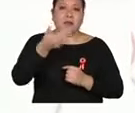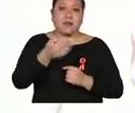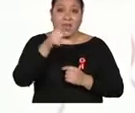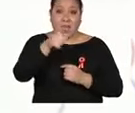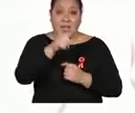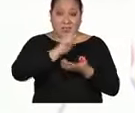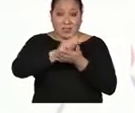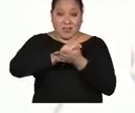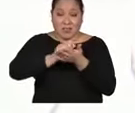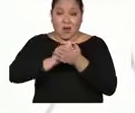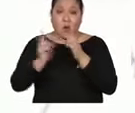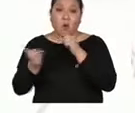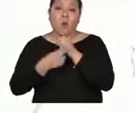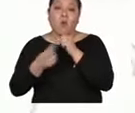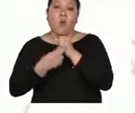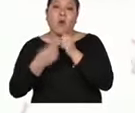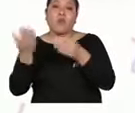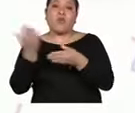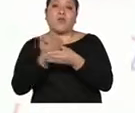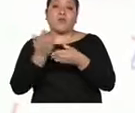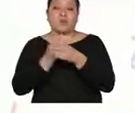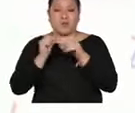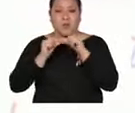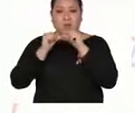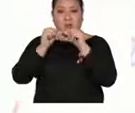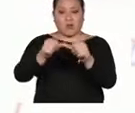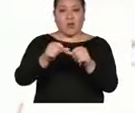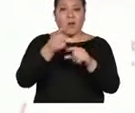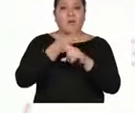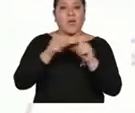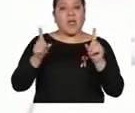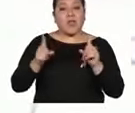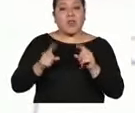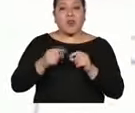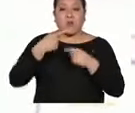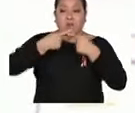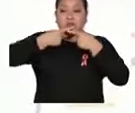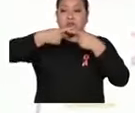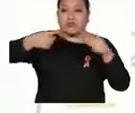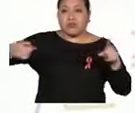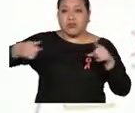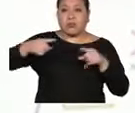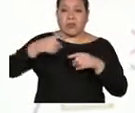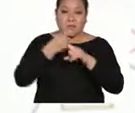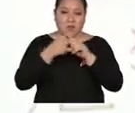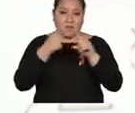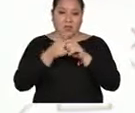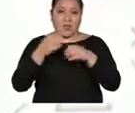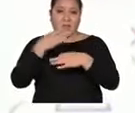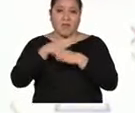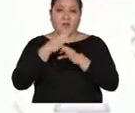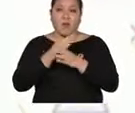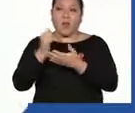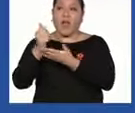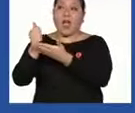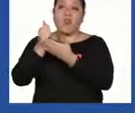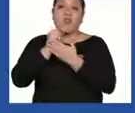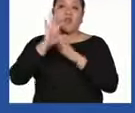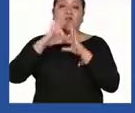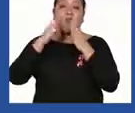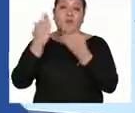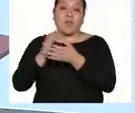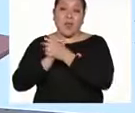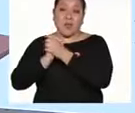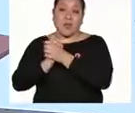en tu portafolio para que se conserve para la posteridad. Pero sobre todo, difúndelo a través de medios virtuales con ayuda de tu familia y